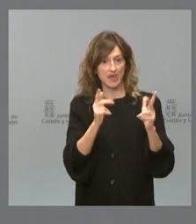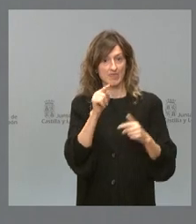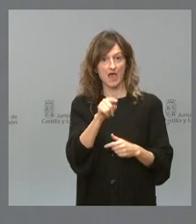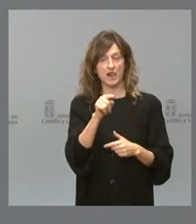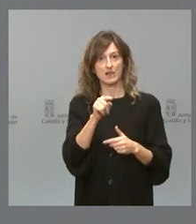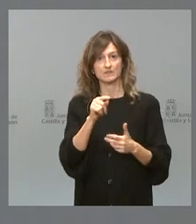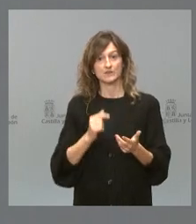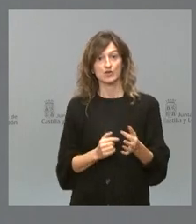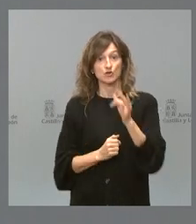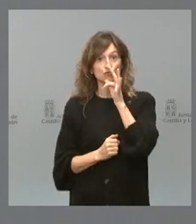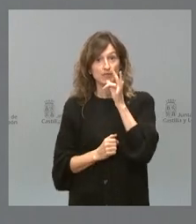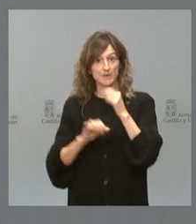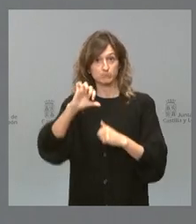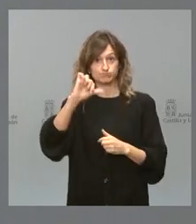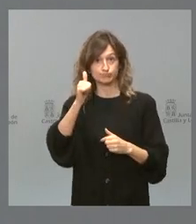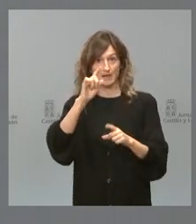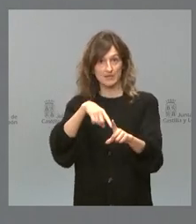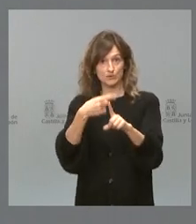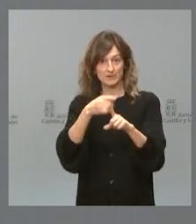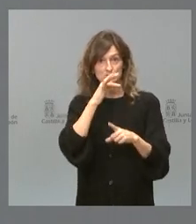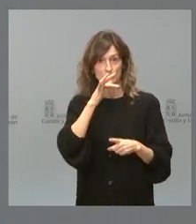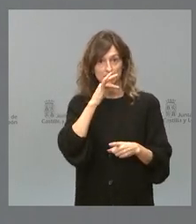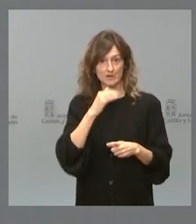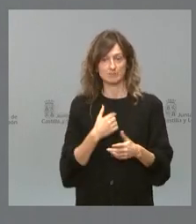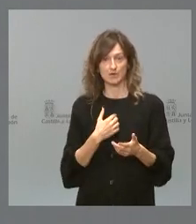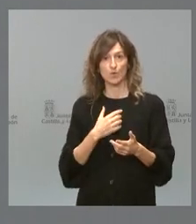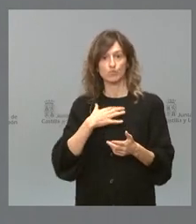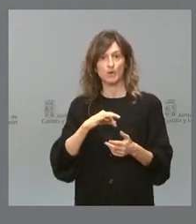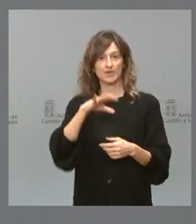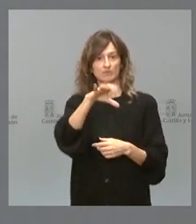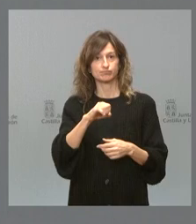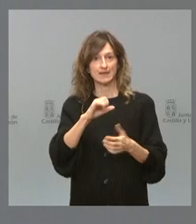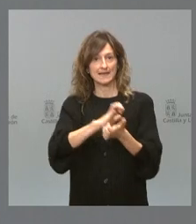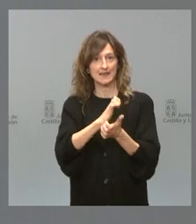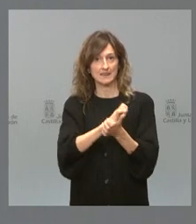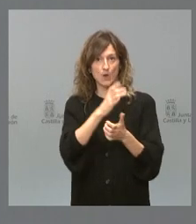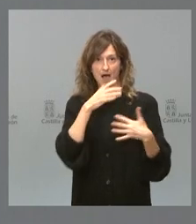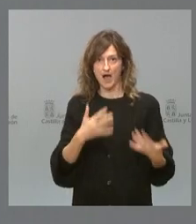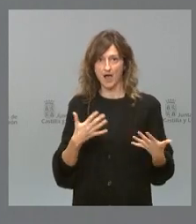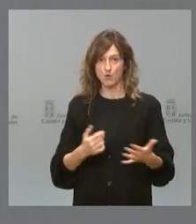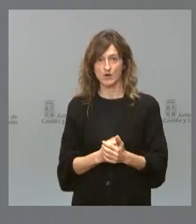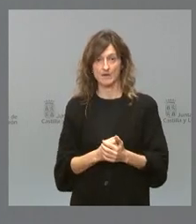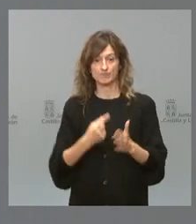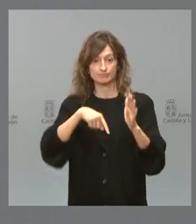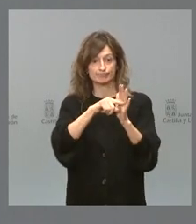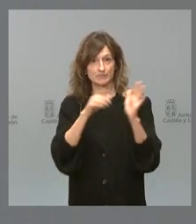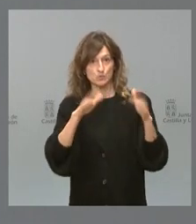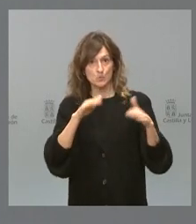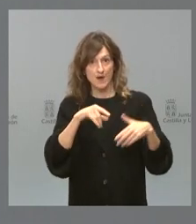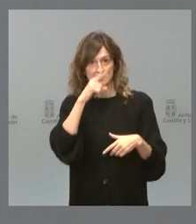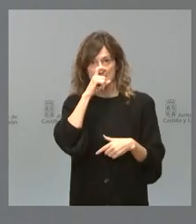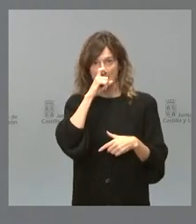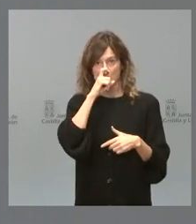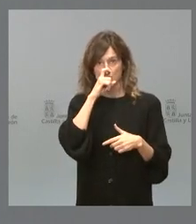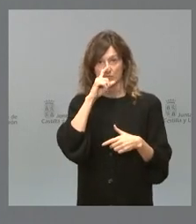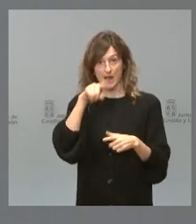que sin estar todavía aprobado el presupuesto del año 2023 disponga ya de una serie de créditos que no figuran que no existen en este año 2022